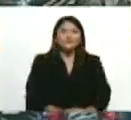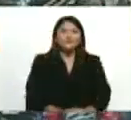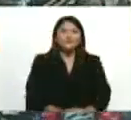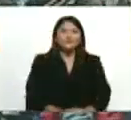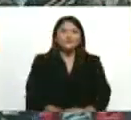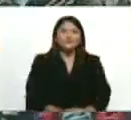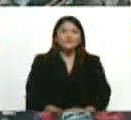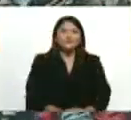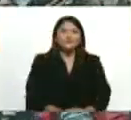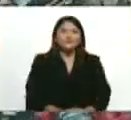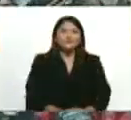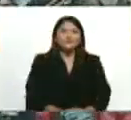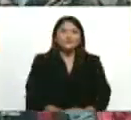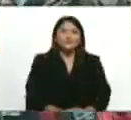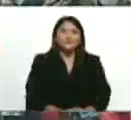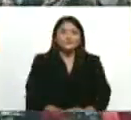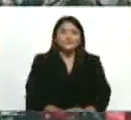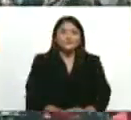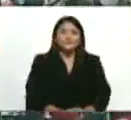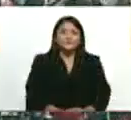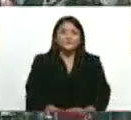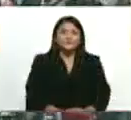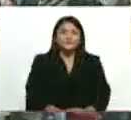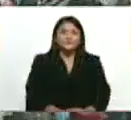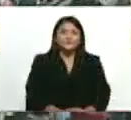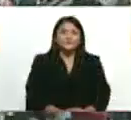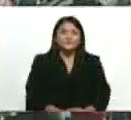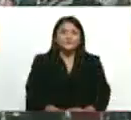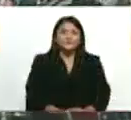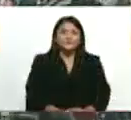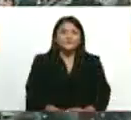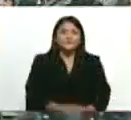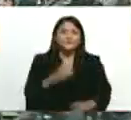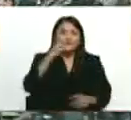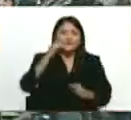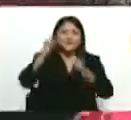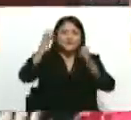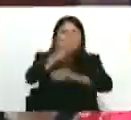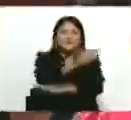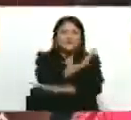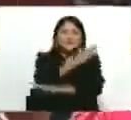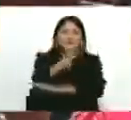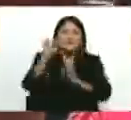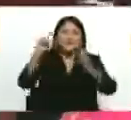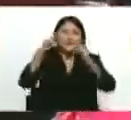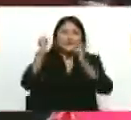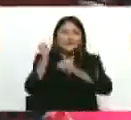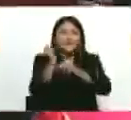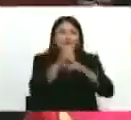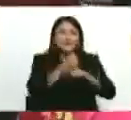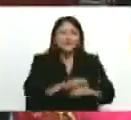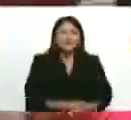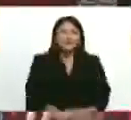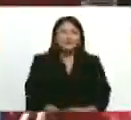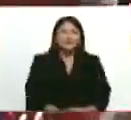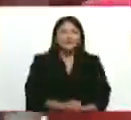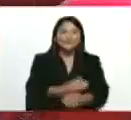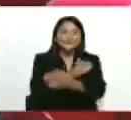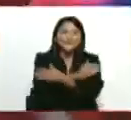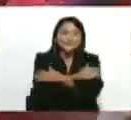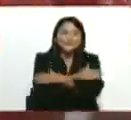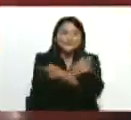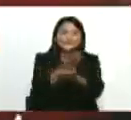Carlos Sublé, que viva La Guaira y que vivan los tiburones de La Guaira. Un abrazo